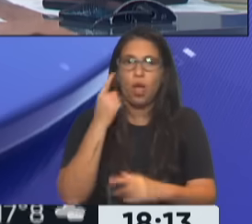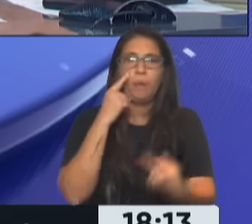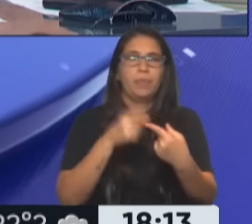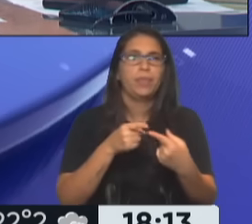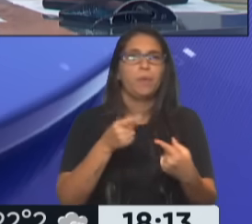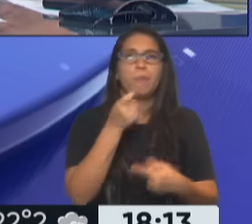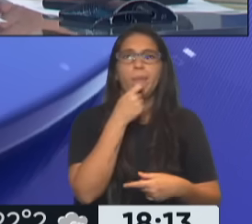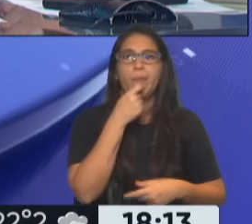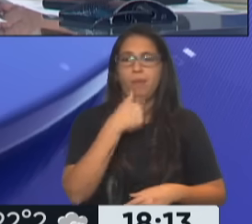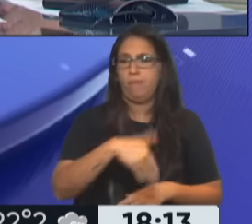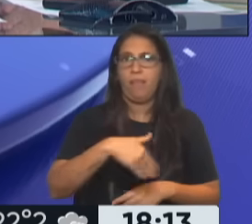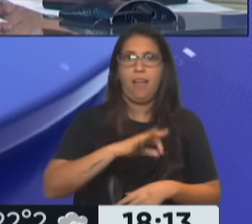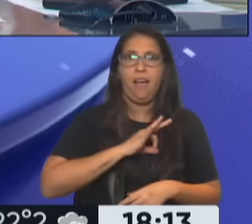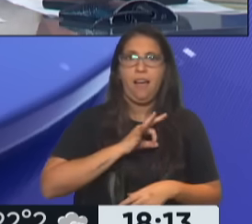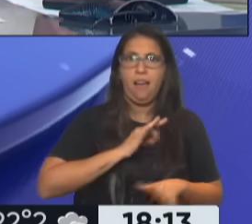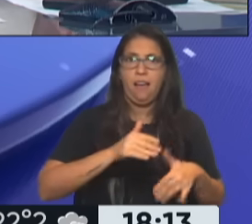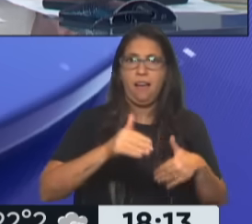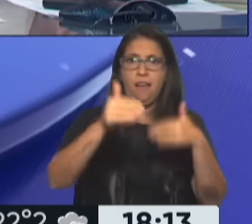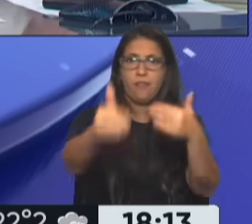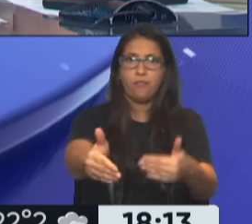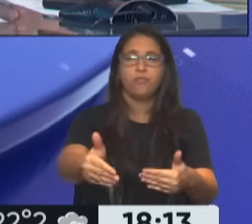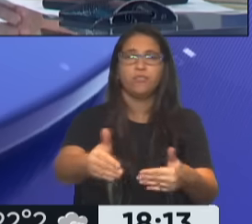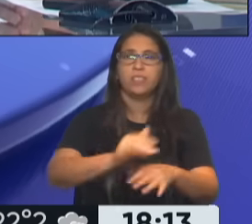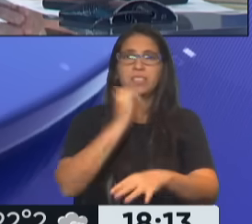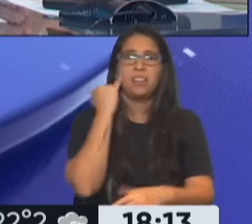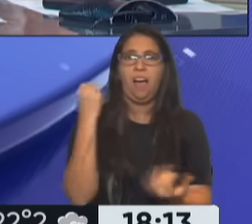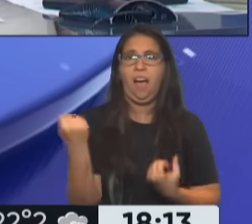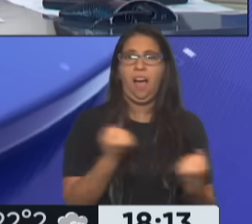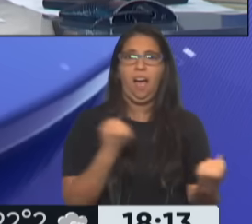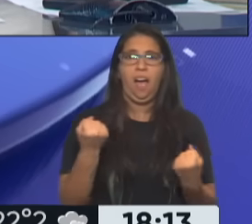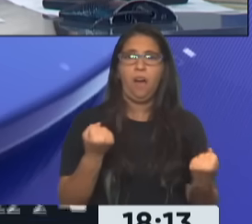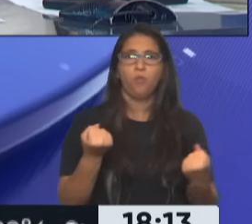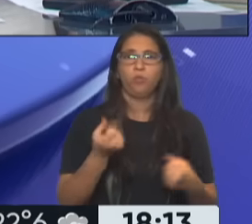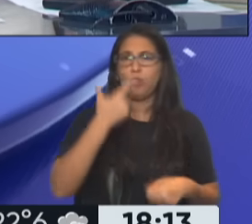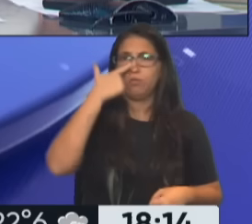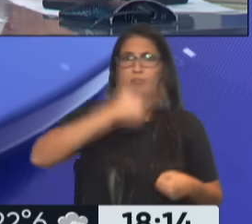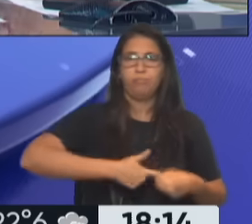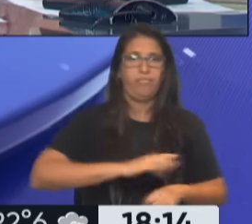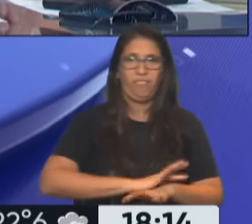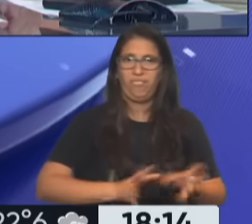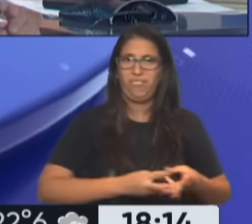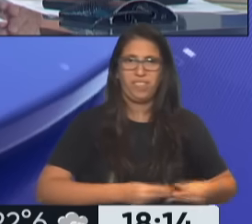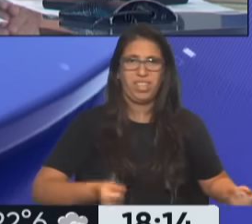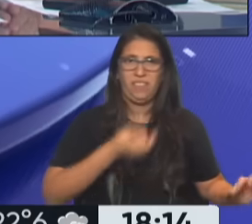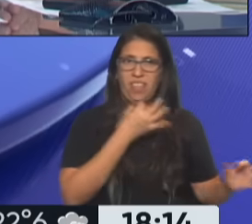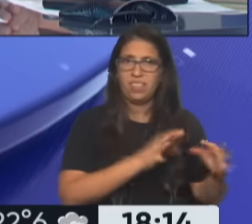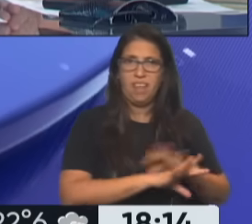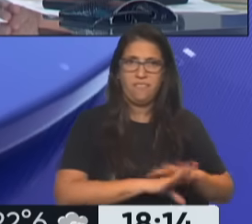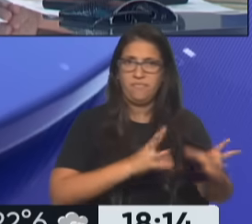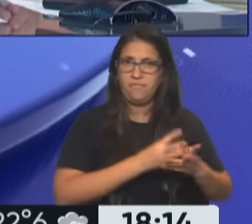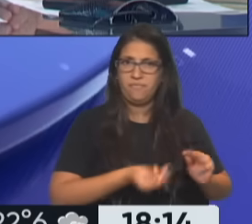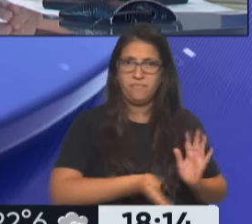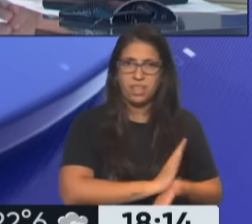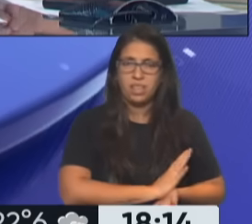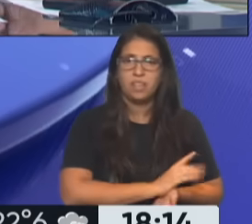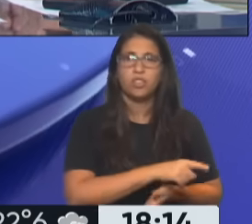ejemplo, ya en un par de décadas que no se vendan prácticamente autos a combustión, digamos, ¿no? Entonces, en ese sentido, también